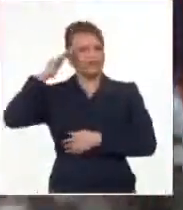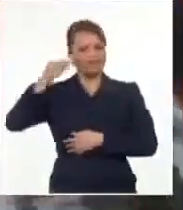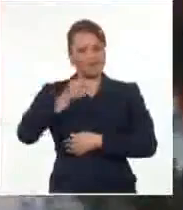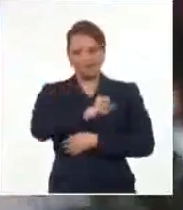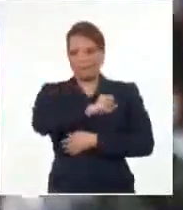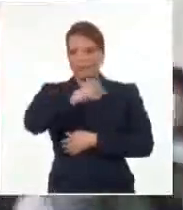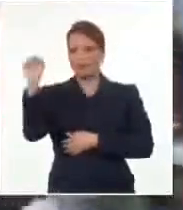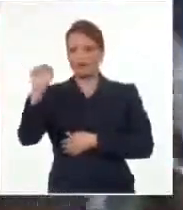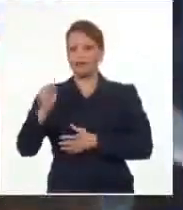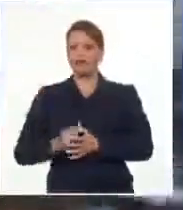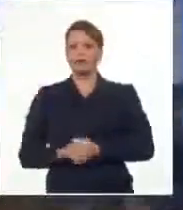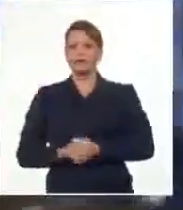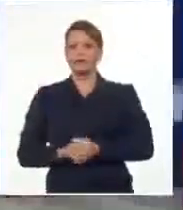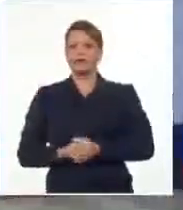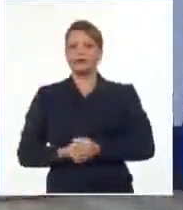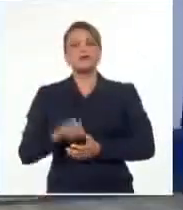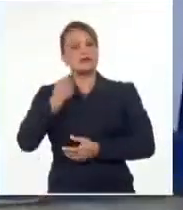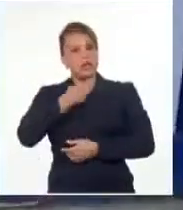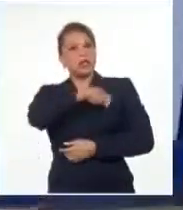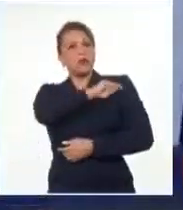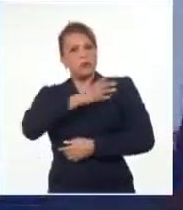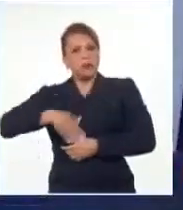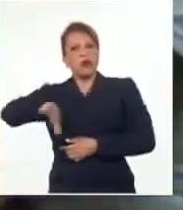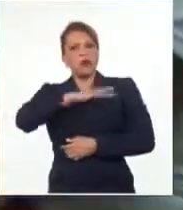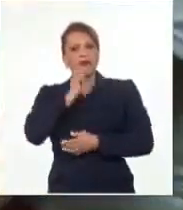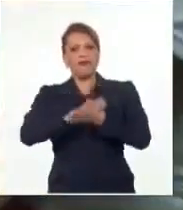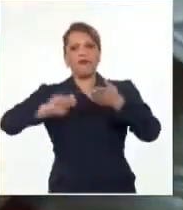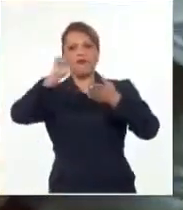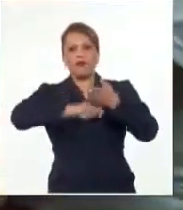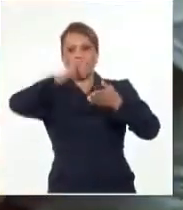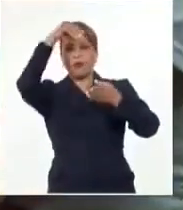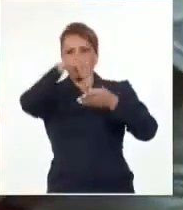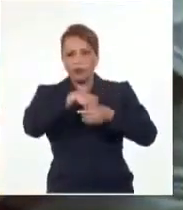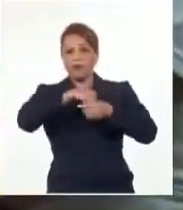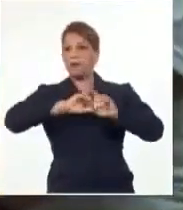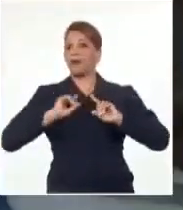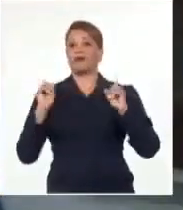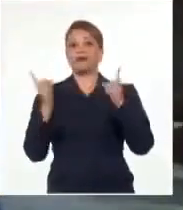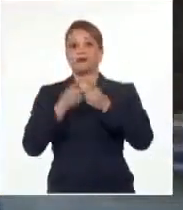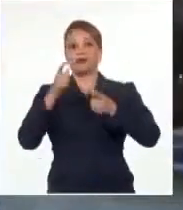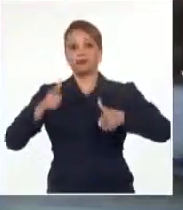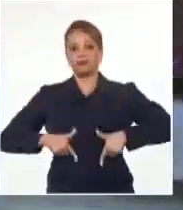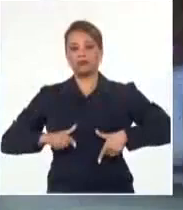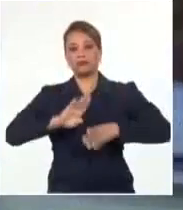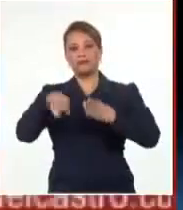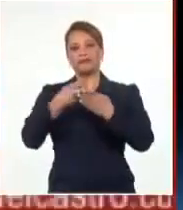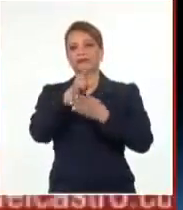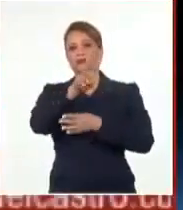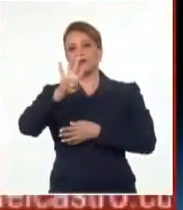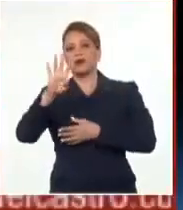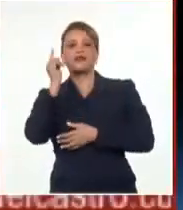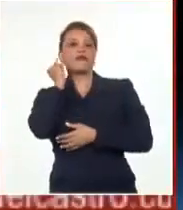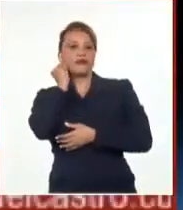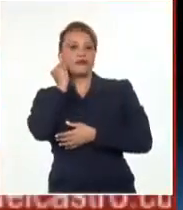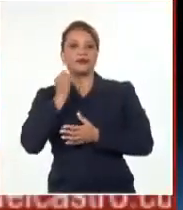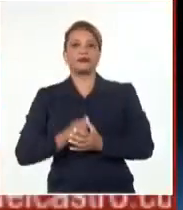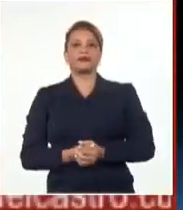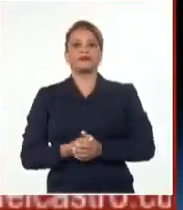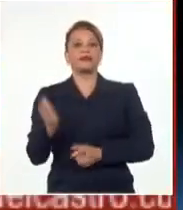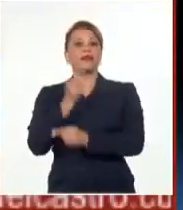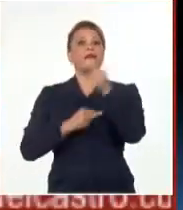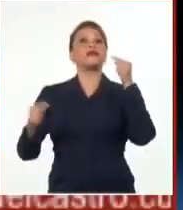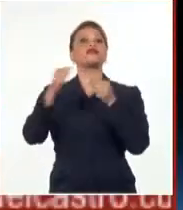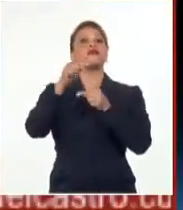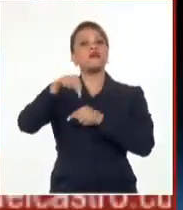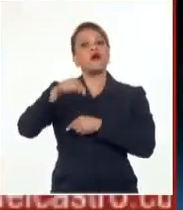vencer. Y el pueblo votó por todos los candidatos ese 24 de febrero. Esos principios los